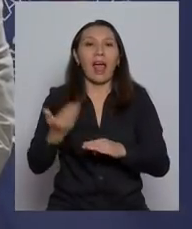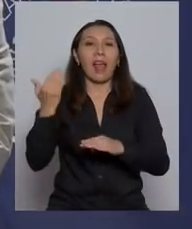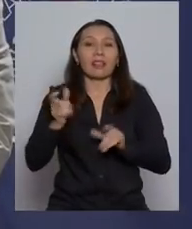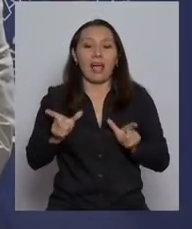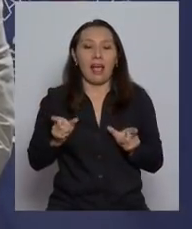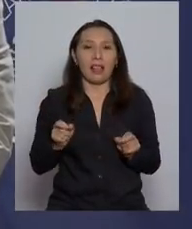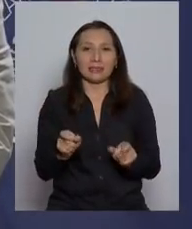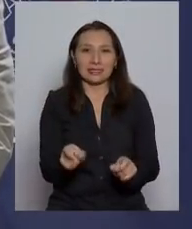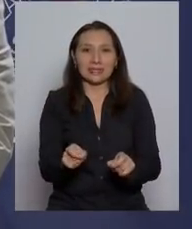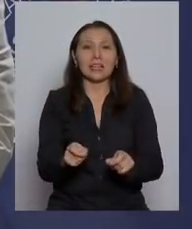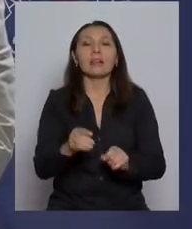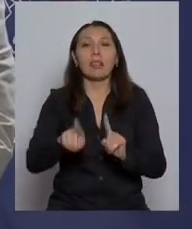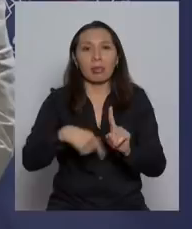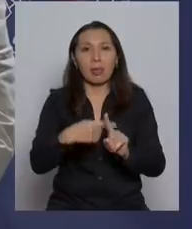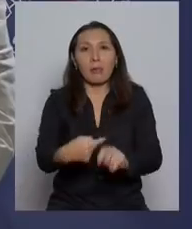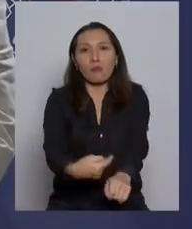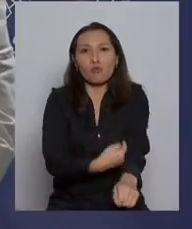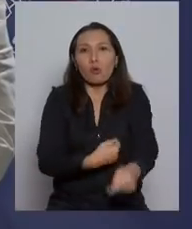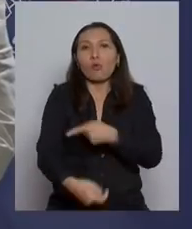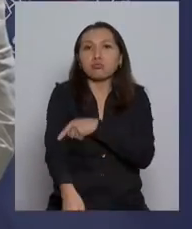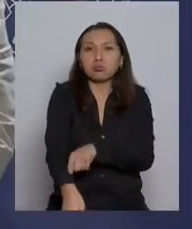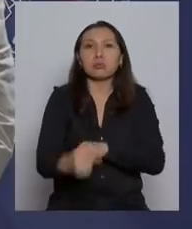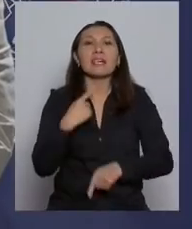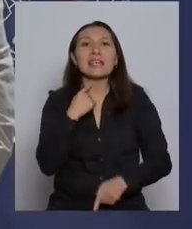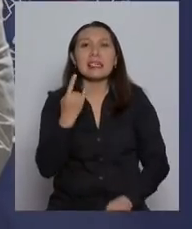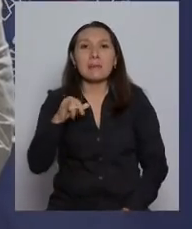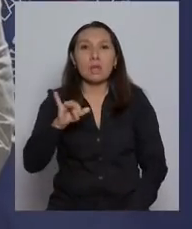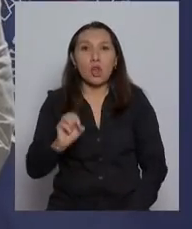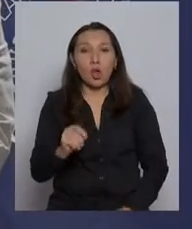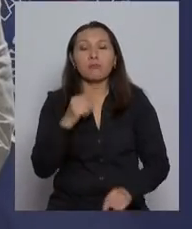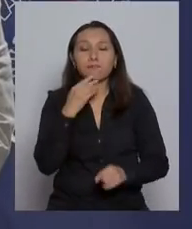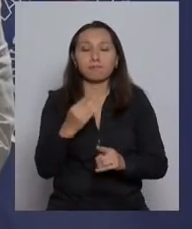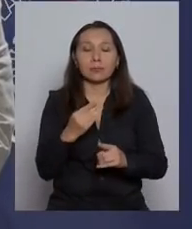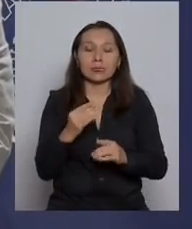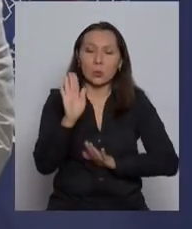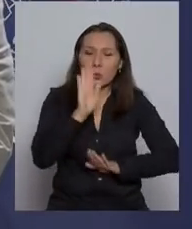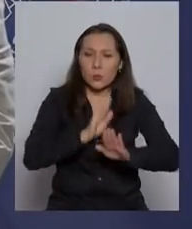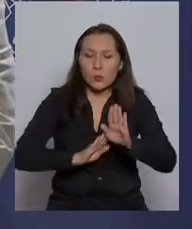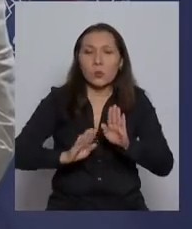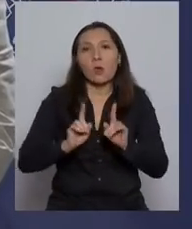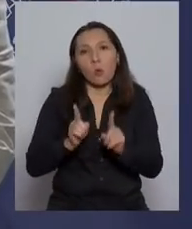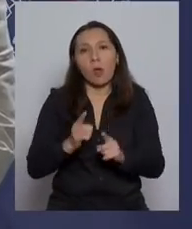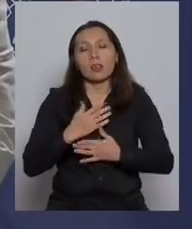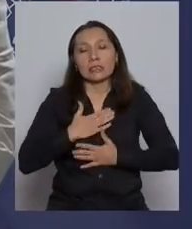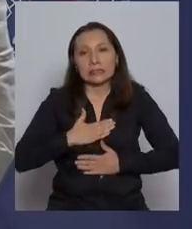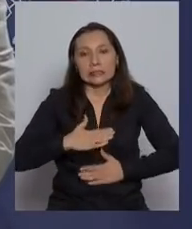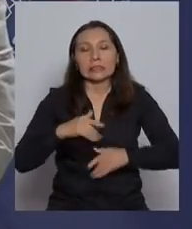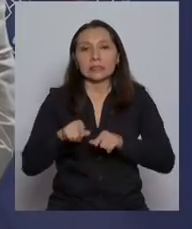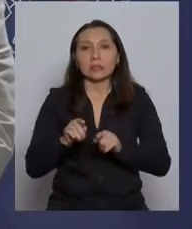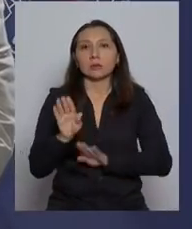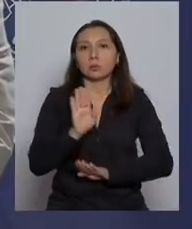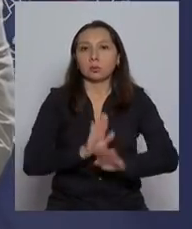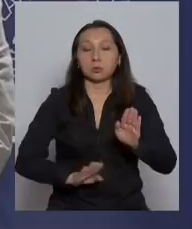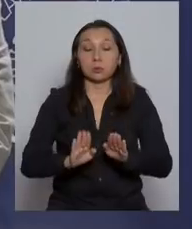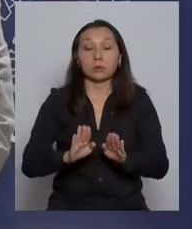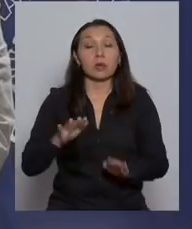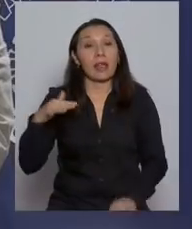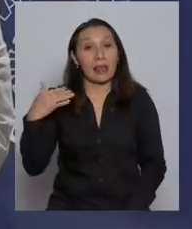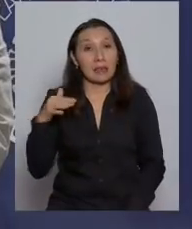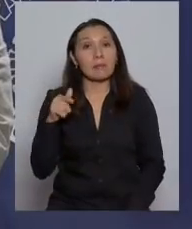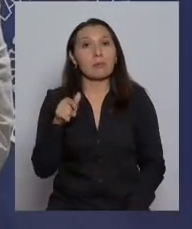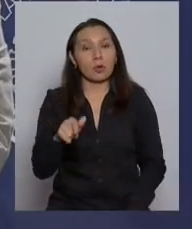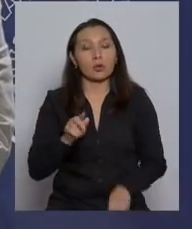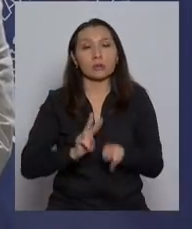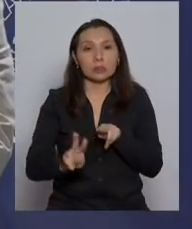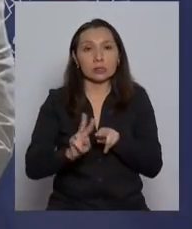estaba en tratamiento de quimioterapia y que se hicieron cuidados paliativos. Es importante que